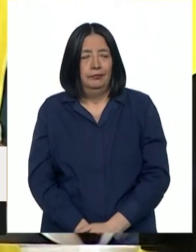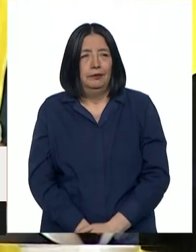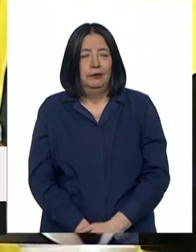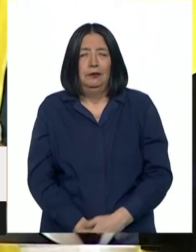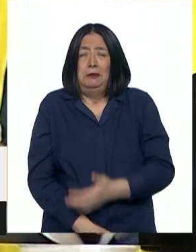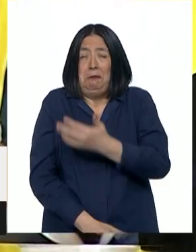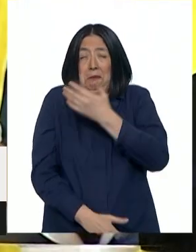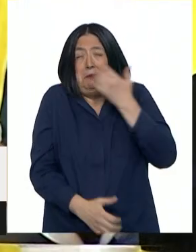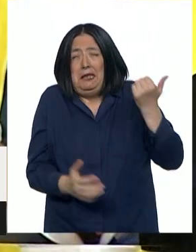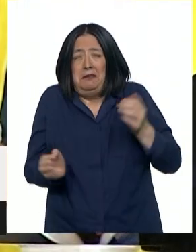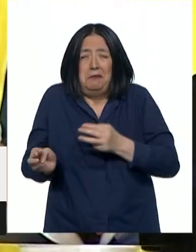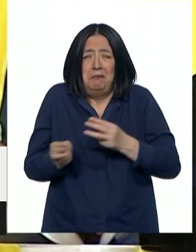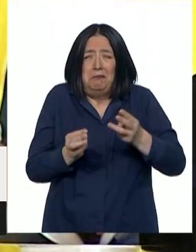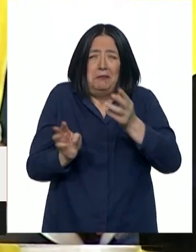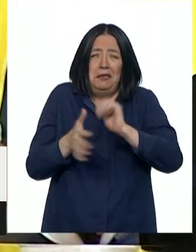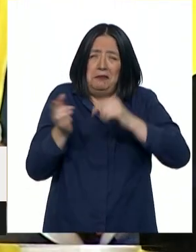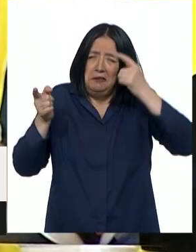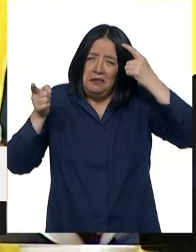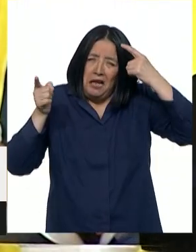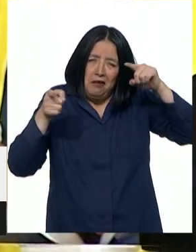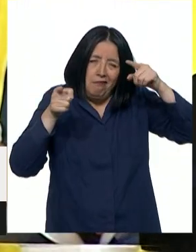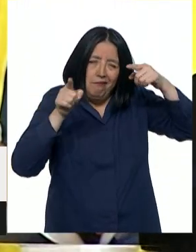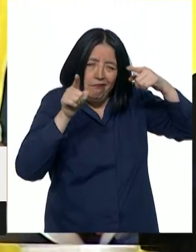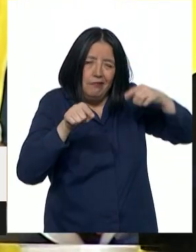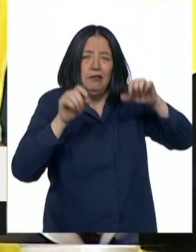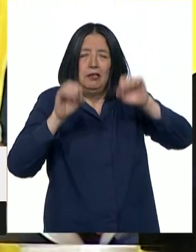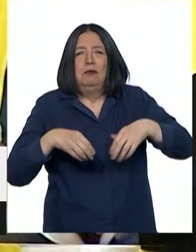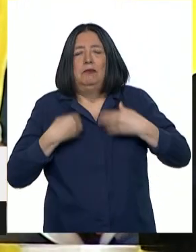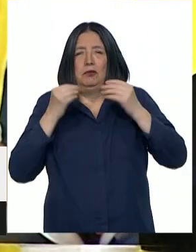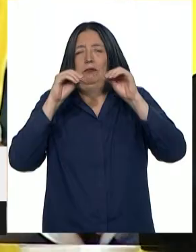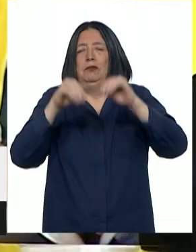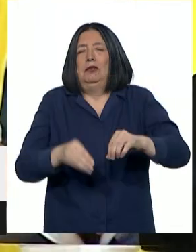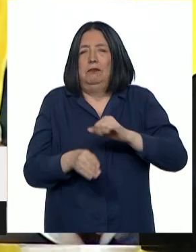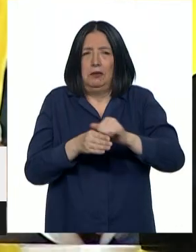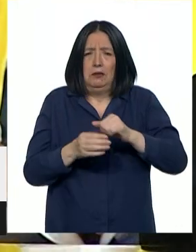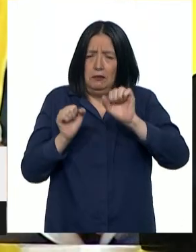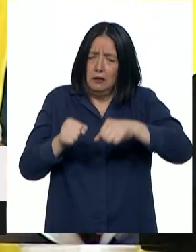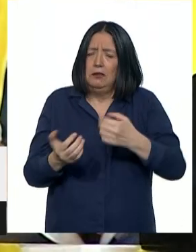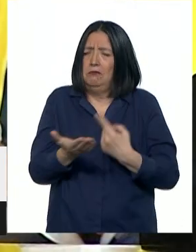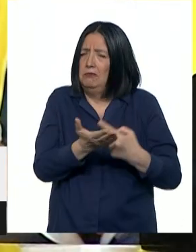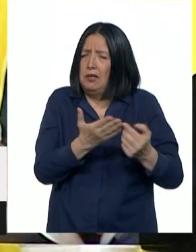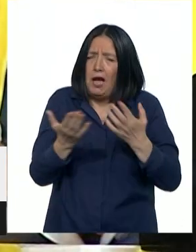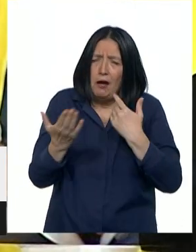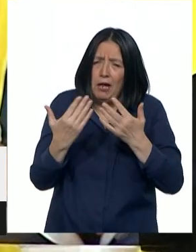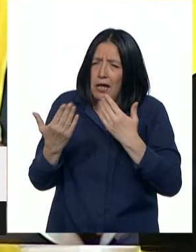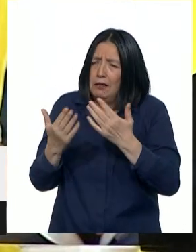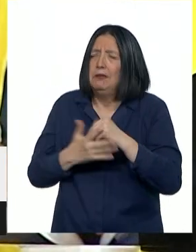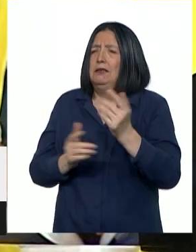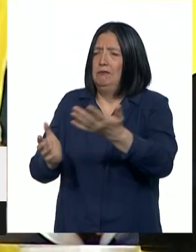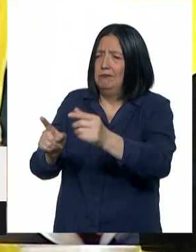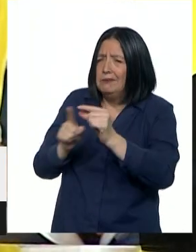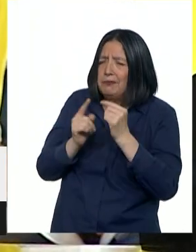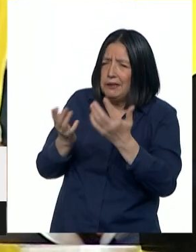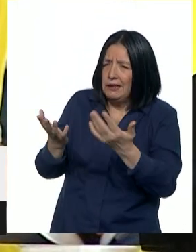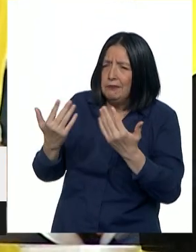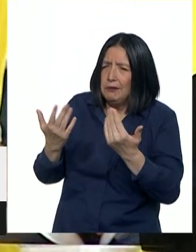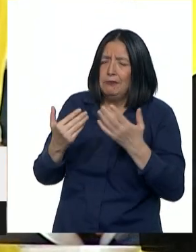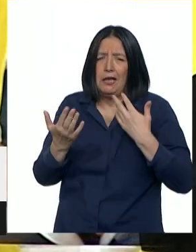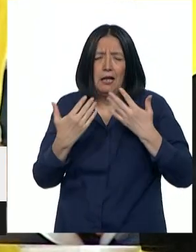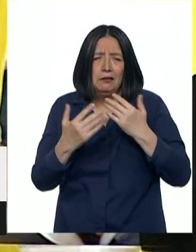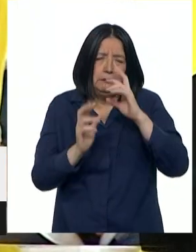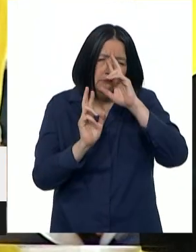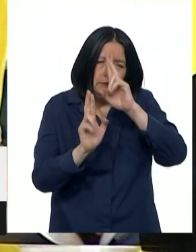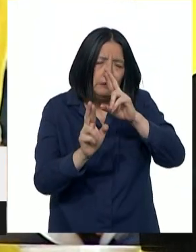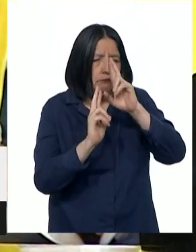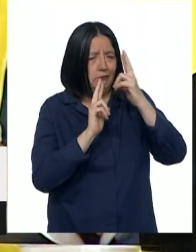La mejor forma de llegar a acuerdos concretos y ejecutarlas es con el diálogo, con la palabra y el